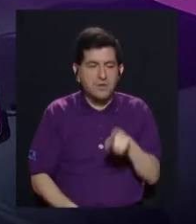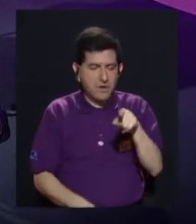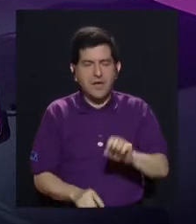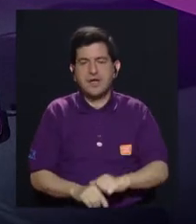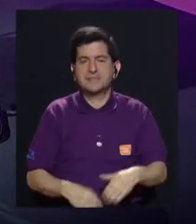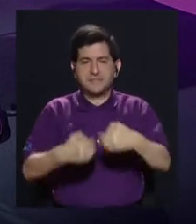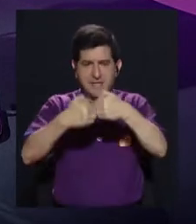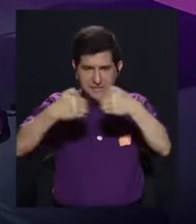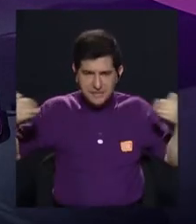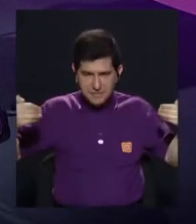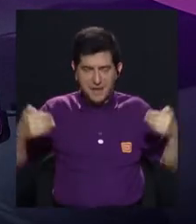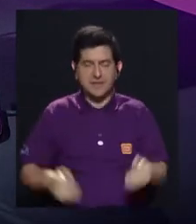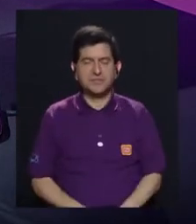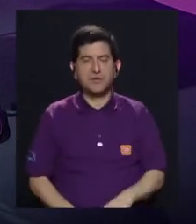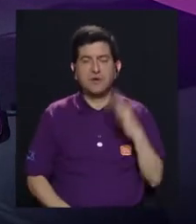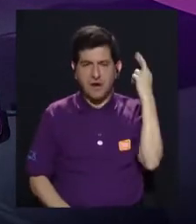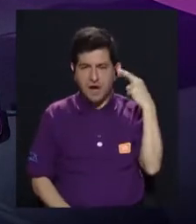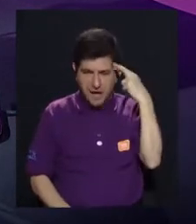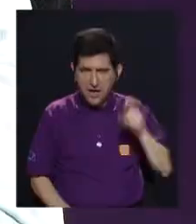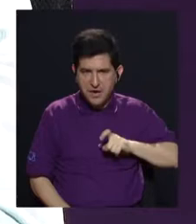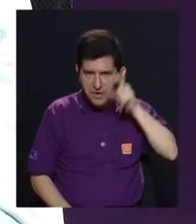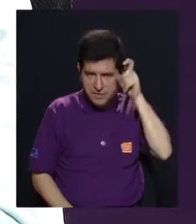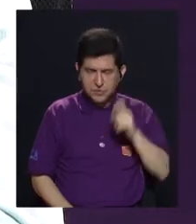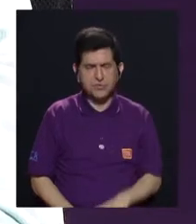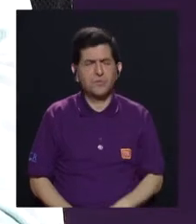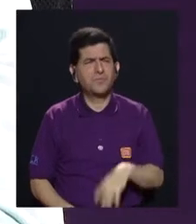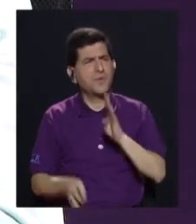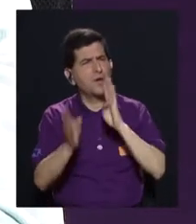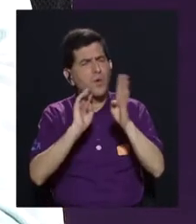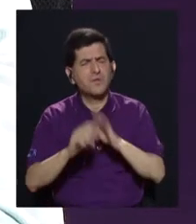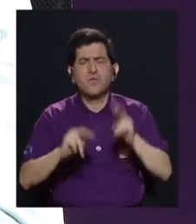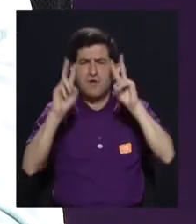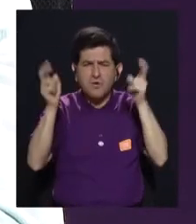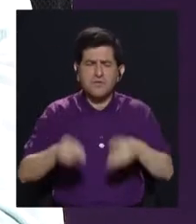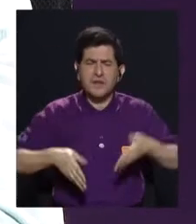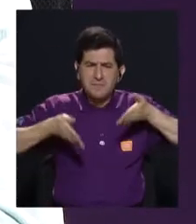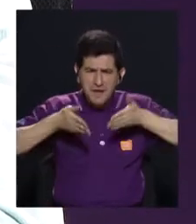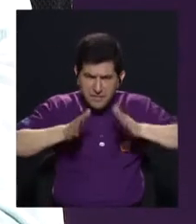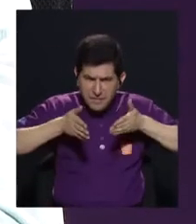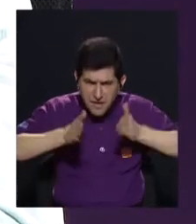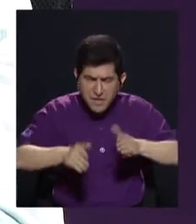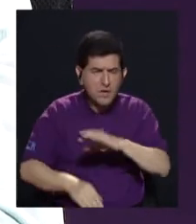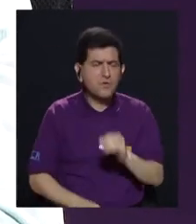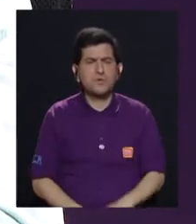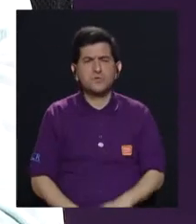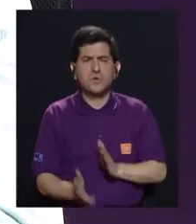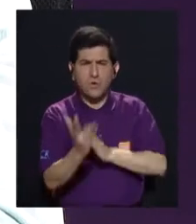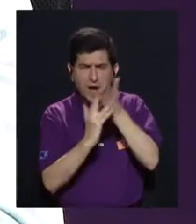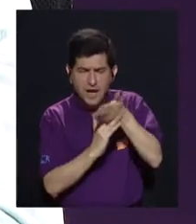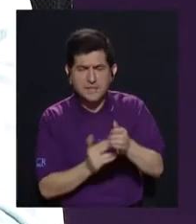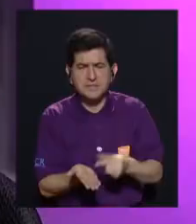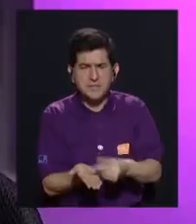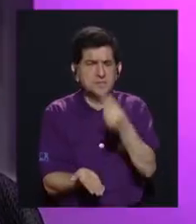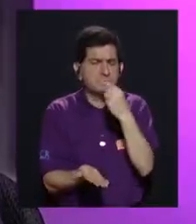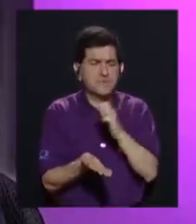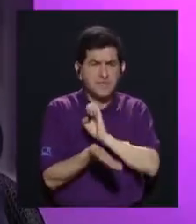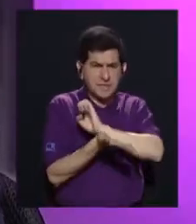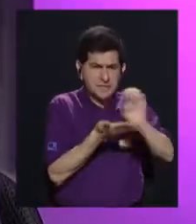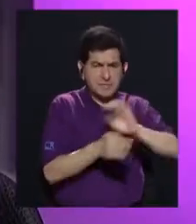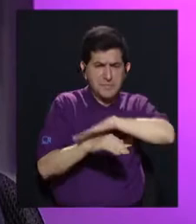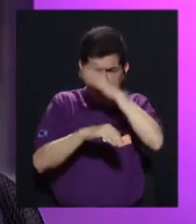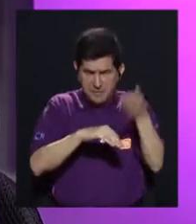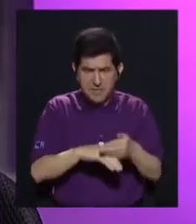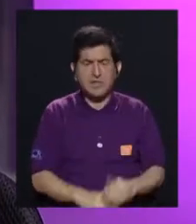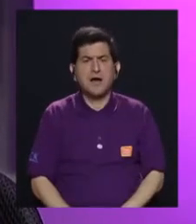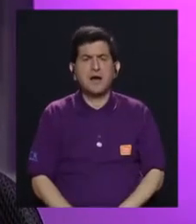en materia de género cuando yo hablo de materia reproductiva cuando yo hablo de acceso a anticonceptivos de educación para la sexualidad de